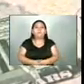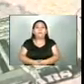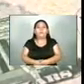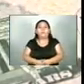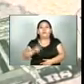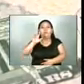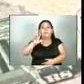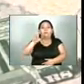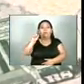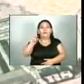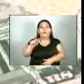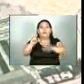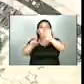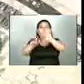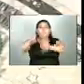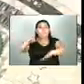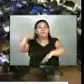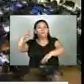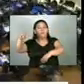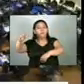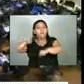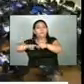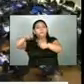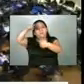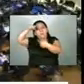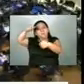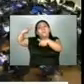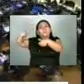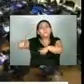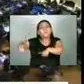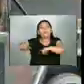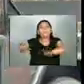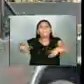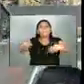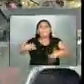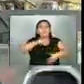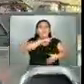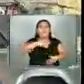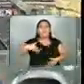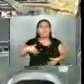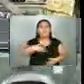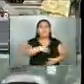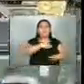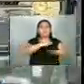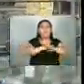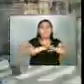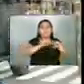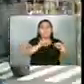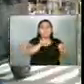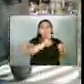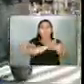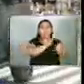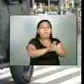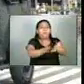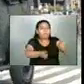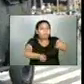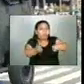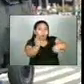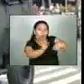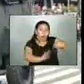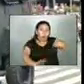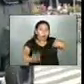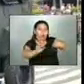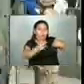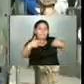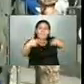3.6 millones de dólares fueron aprobados por los diputados para que el Ministerio de la Defensa pueda comprar vehículos tácticos blindados